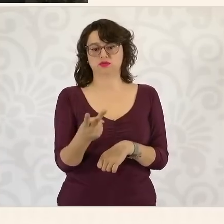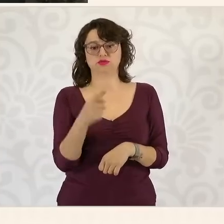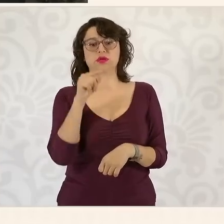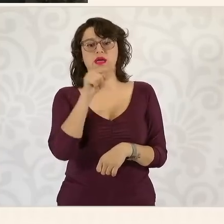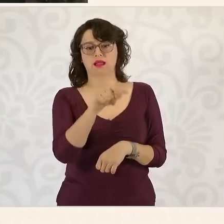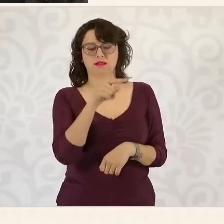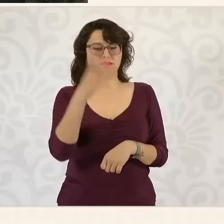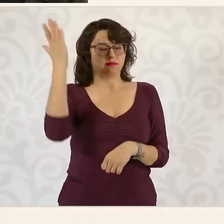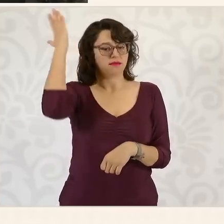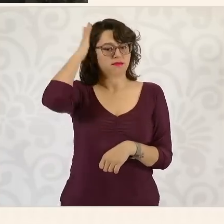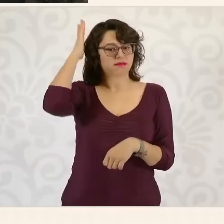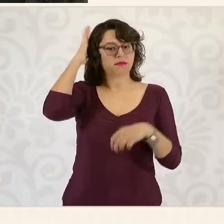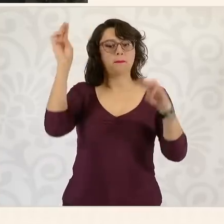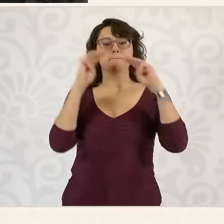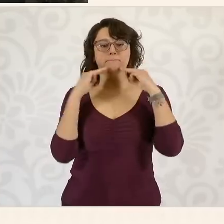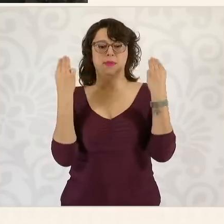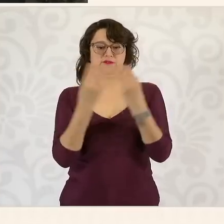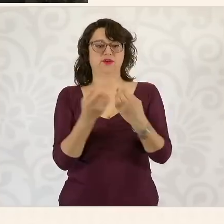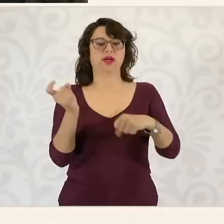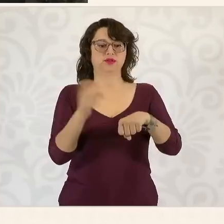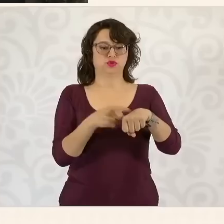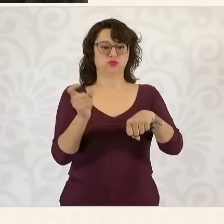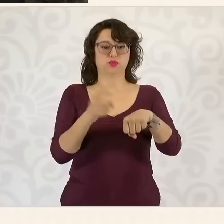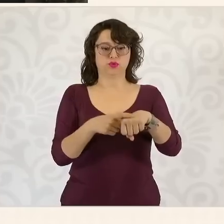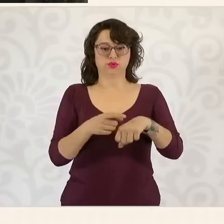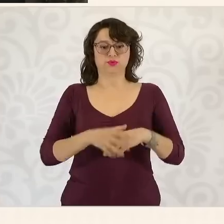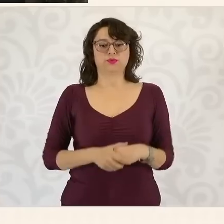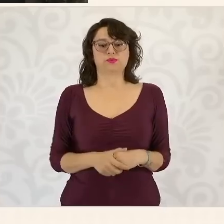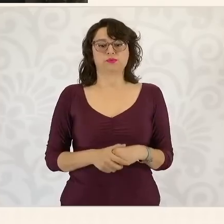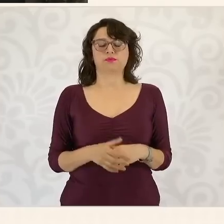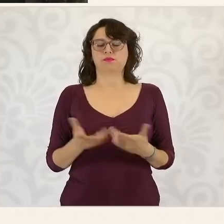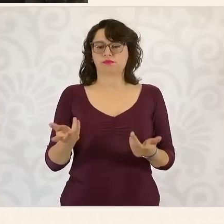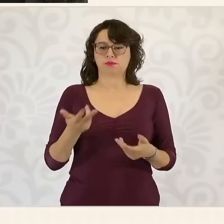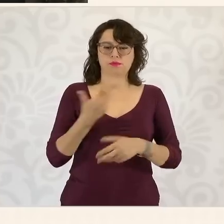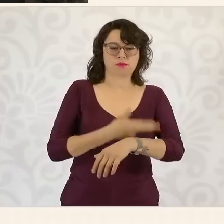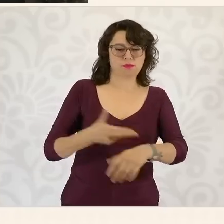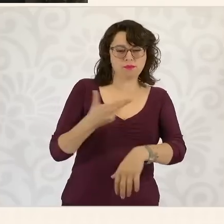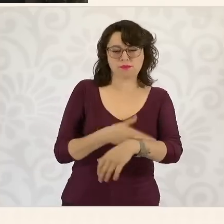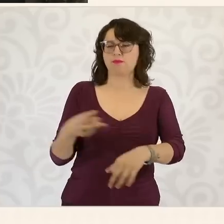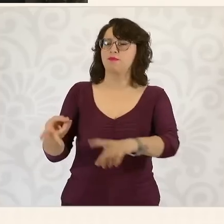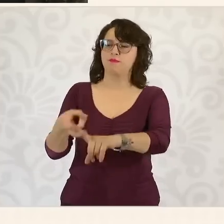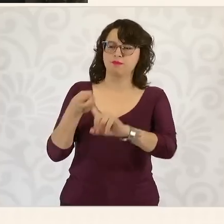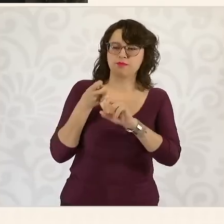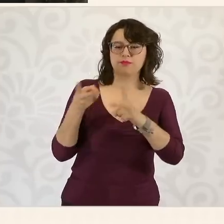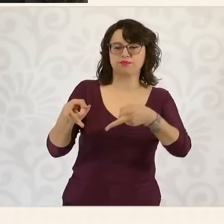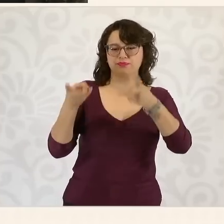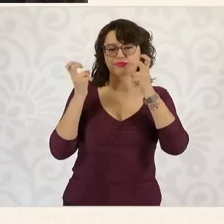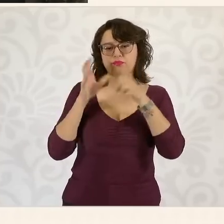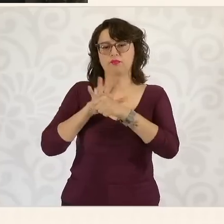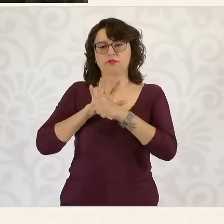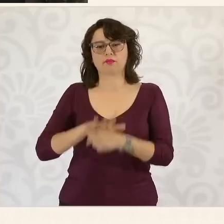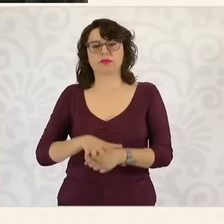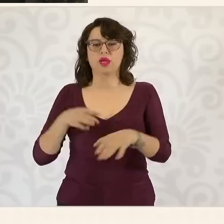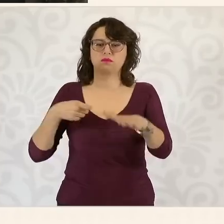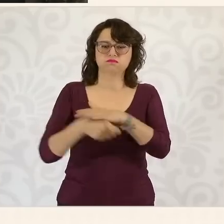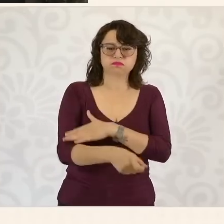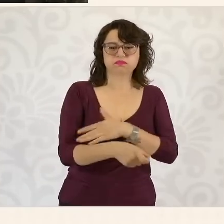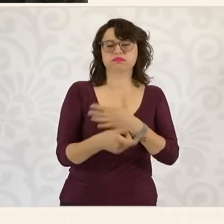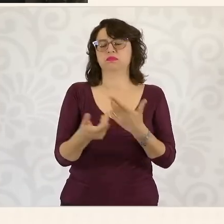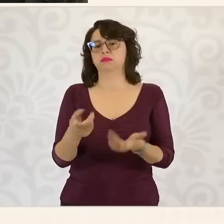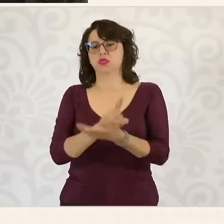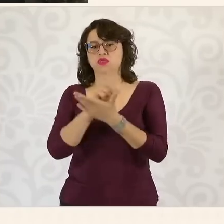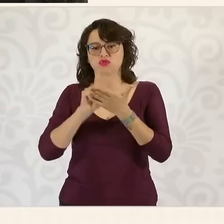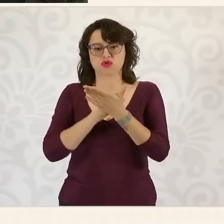grupo, Los Escorpiones, encargado de secuestros, robo, extorsiones, tráfico de armas y droga, con zona de